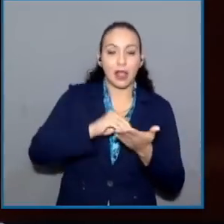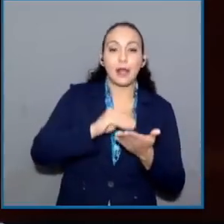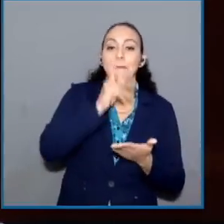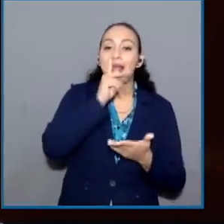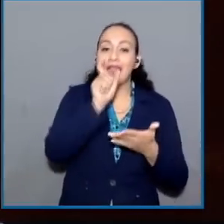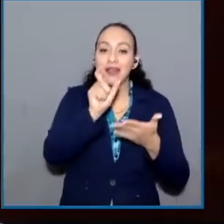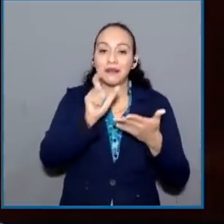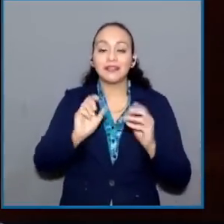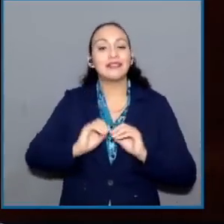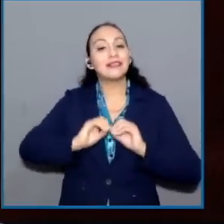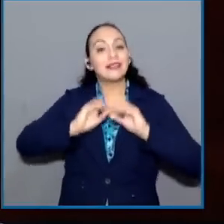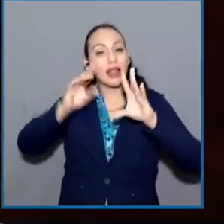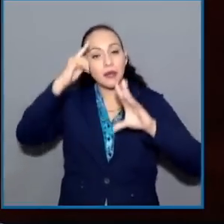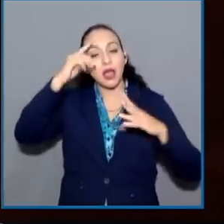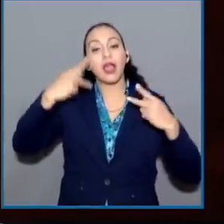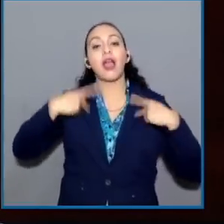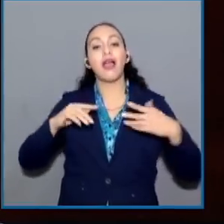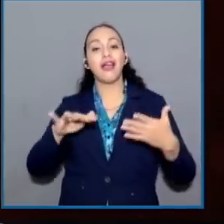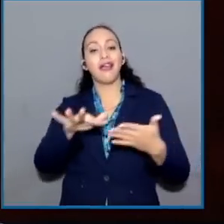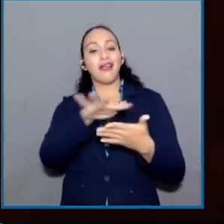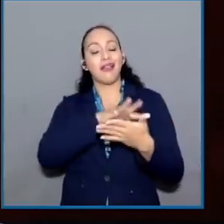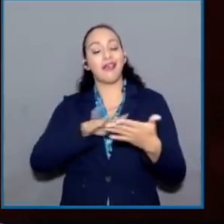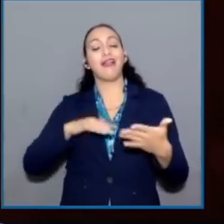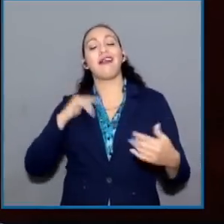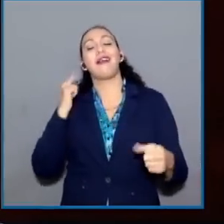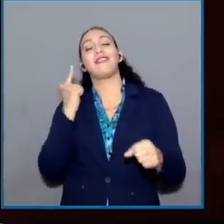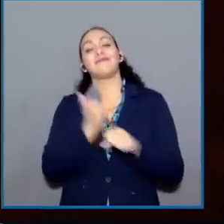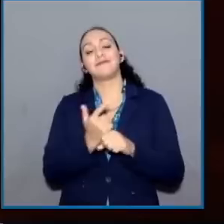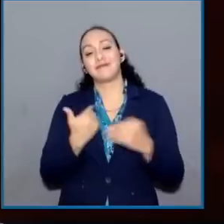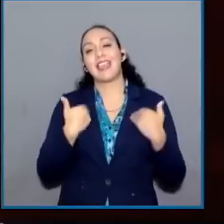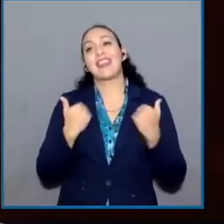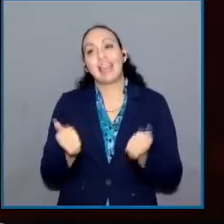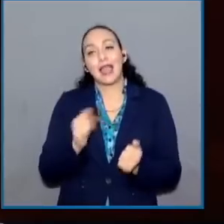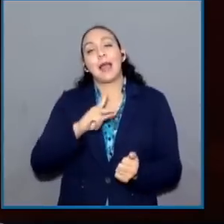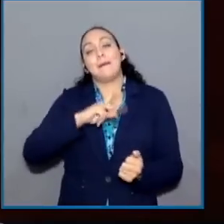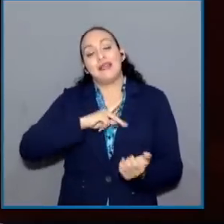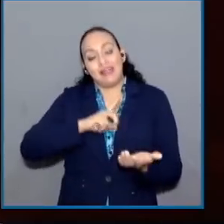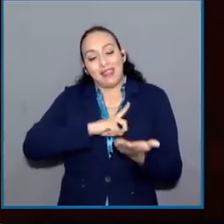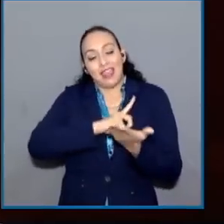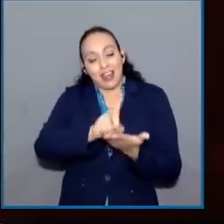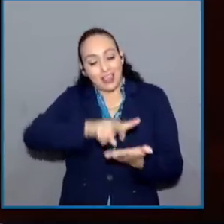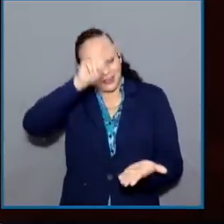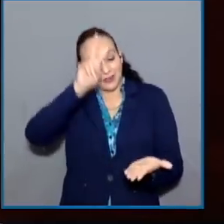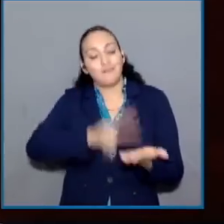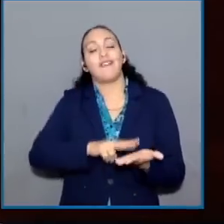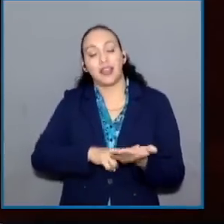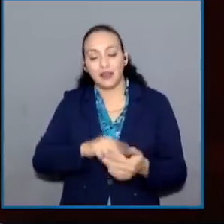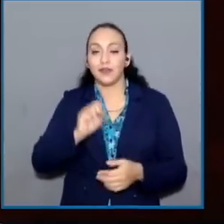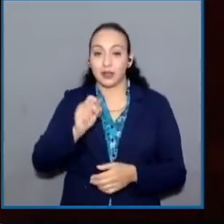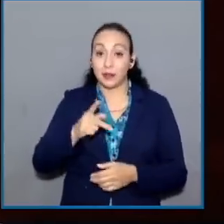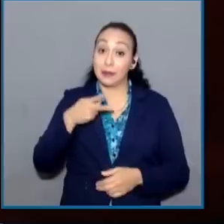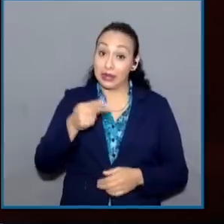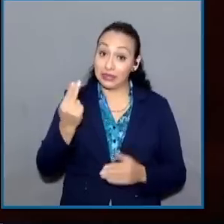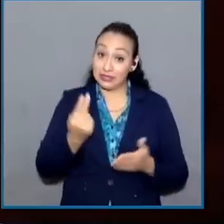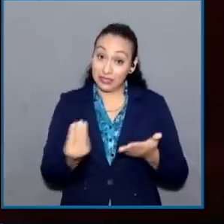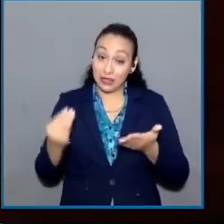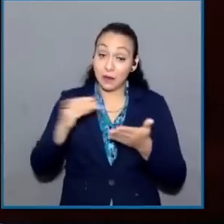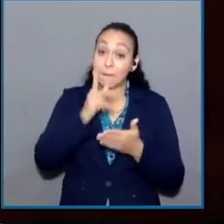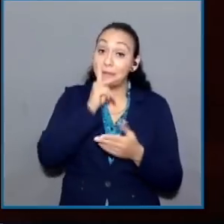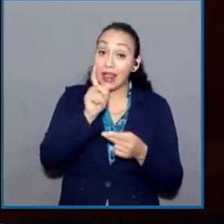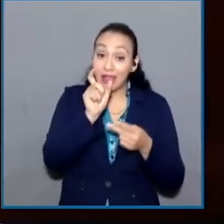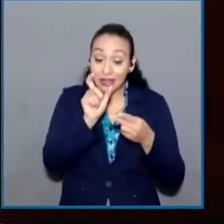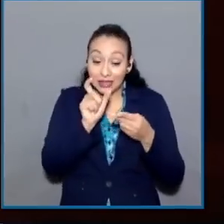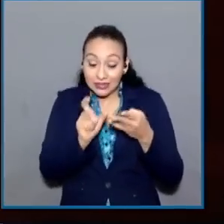necesidad de que definamos en el orden jurídico qué es lenguaje claro y quiénes son